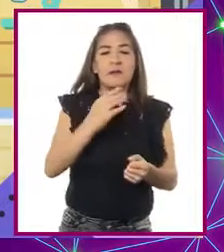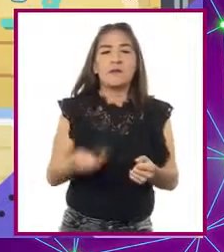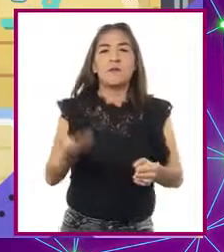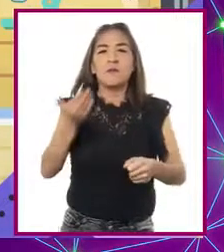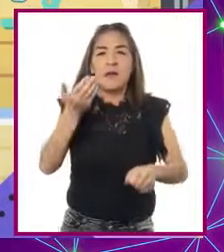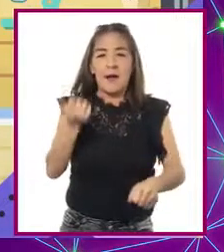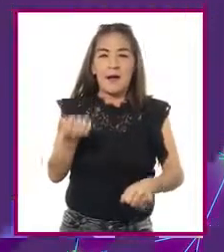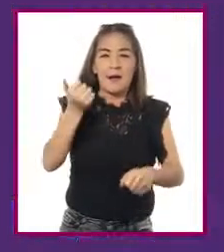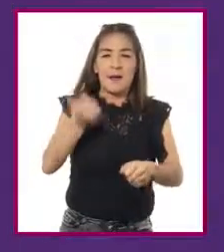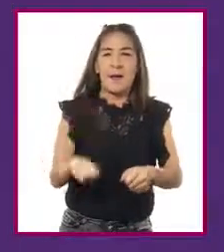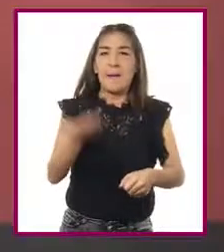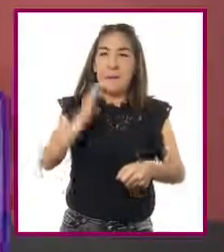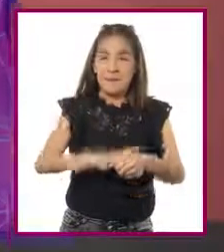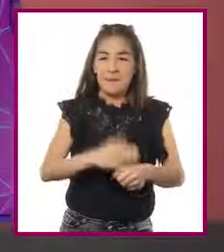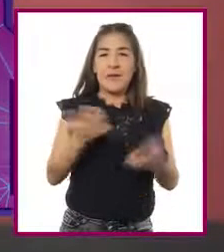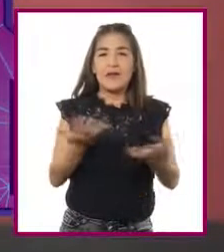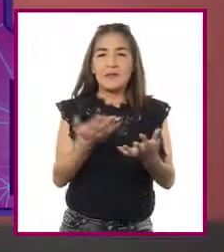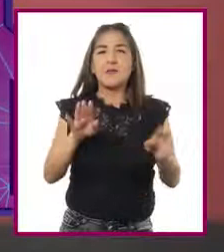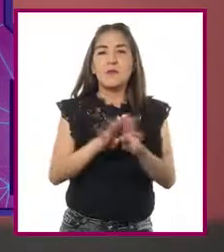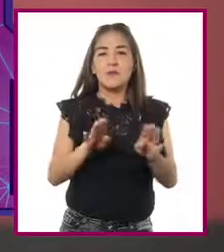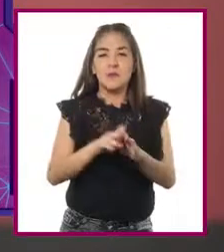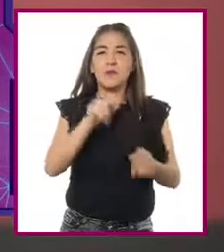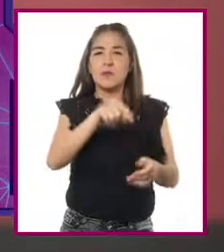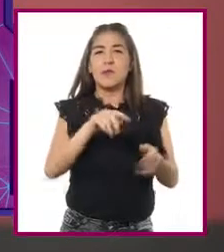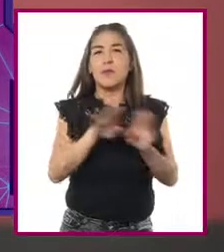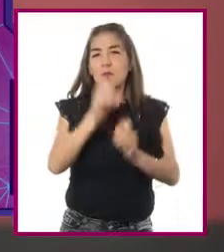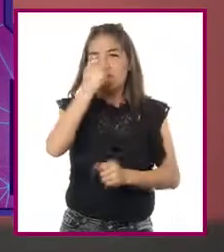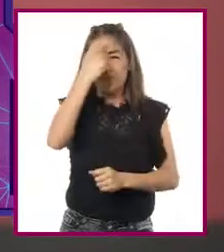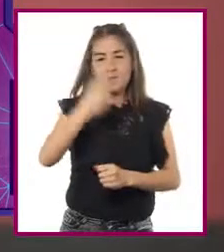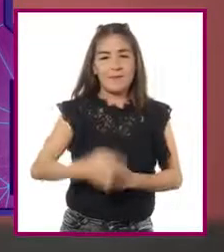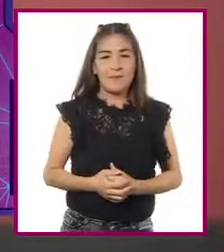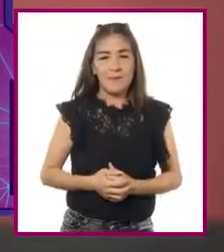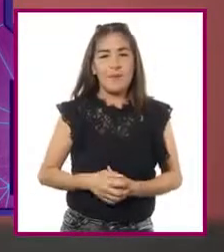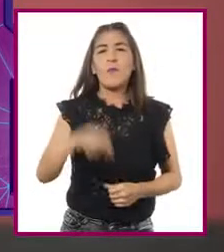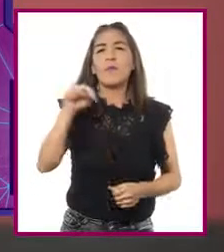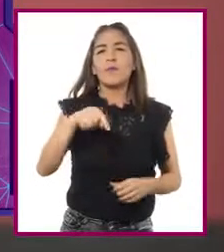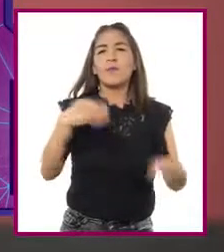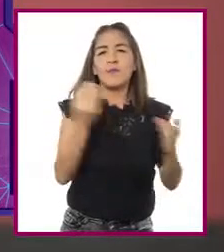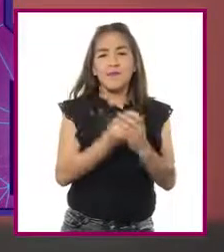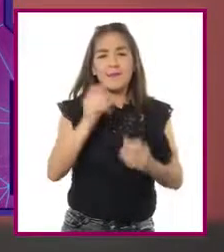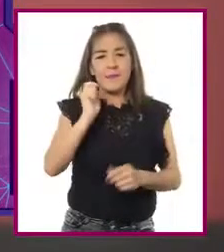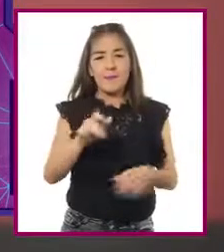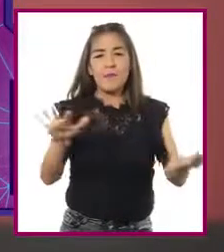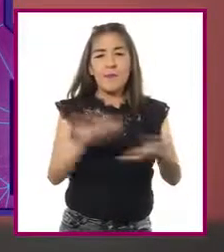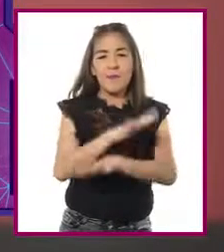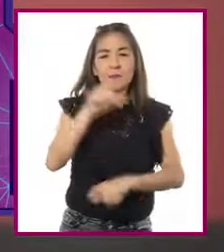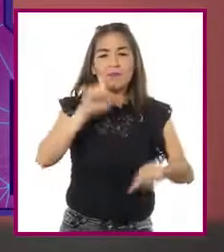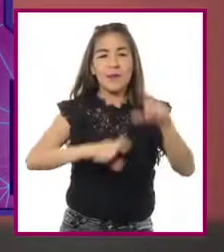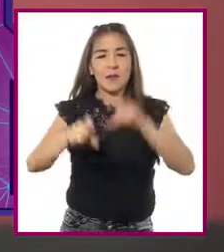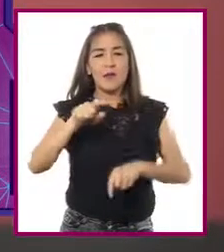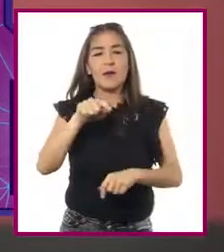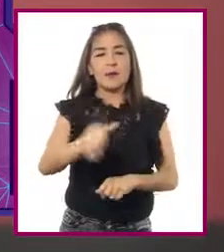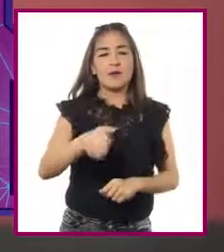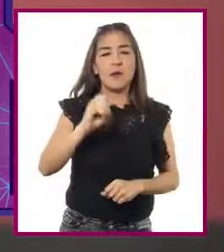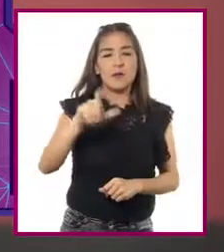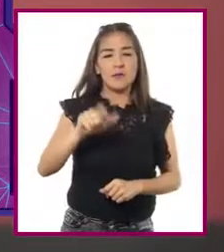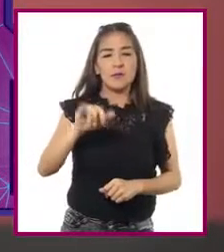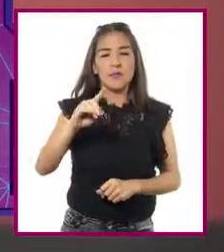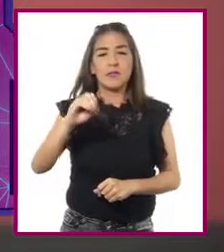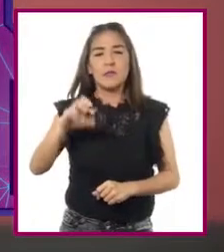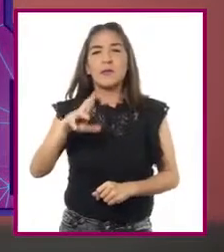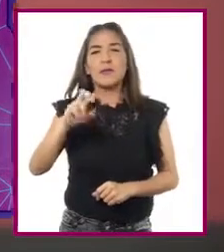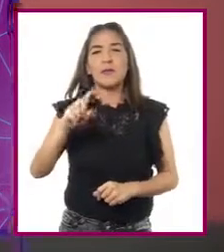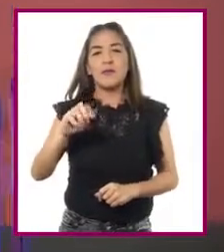innovación. En esta sesión describiremos el cambio químico en algunos ejemplos de reacciones de óxido-reducción por